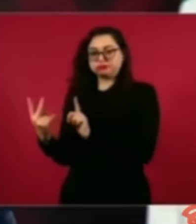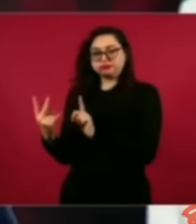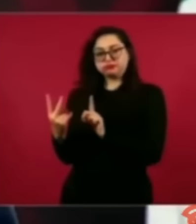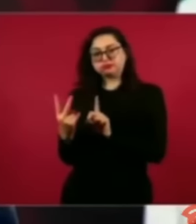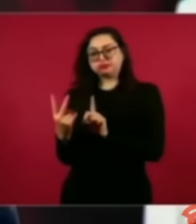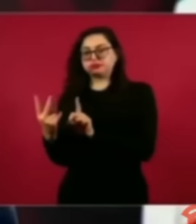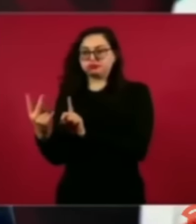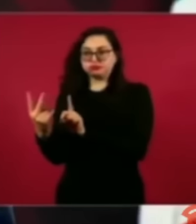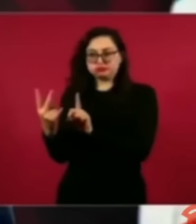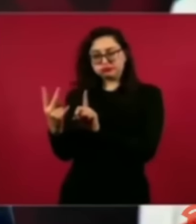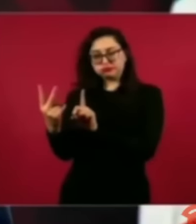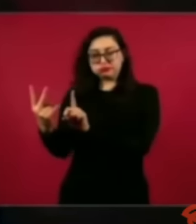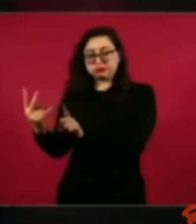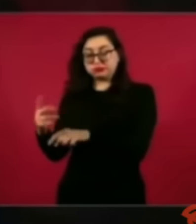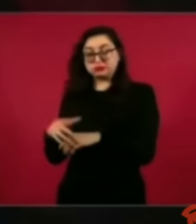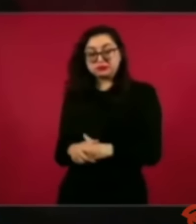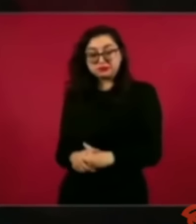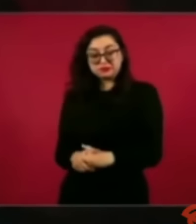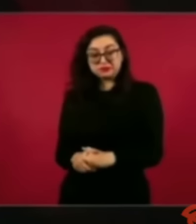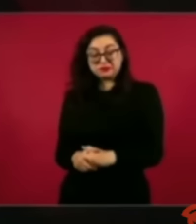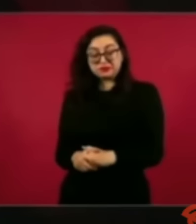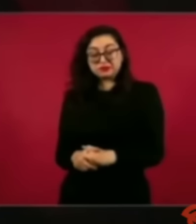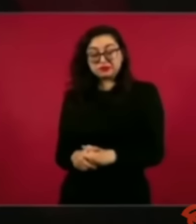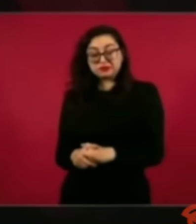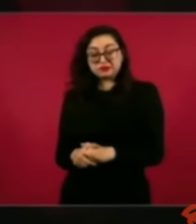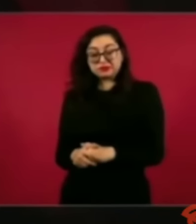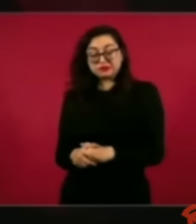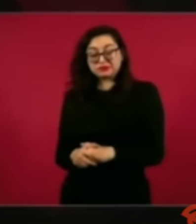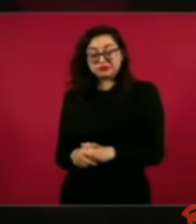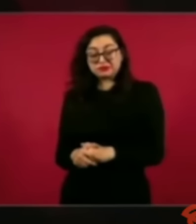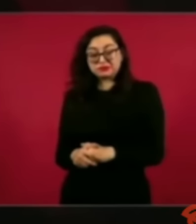Y nos costó trabajo